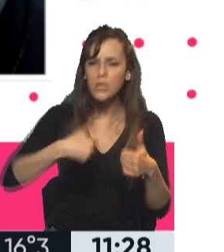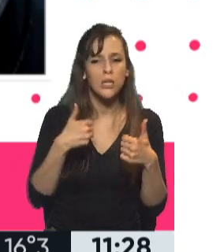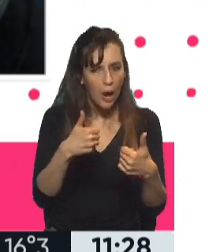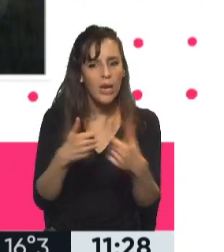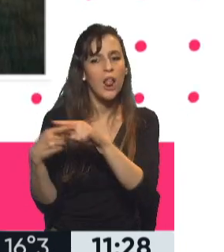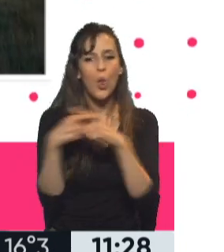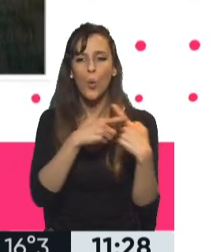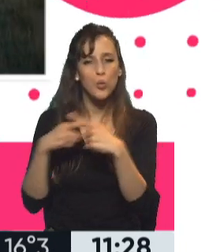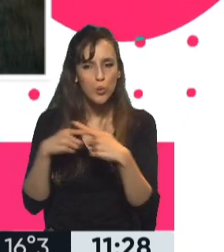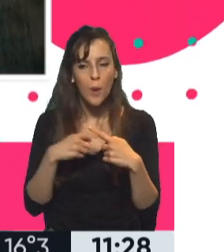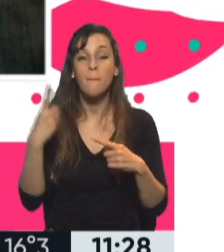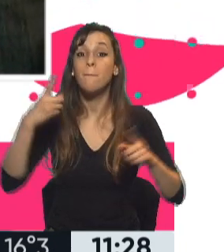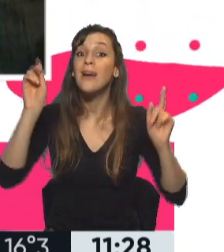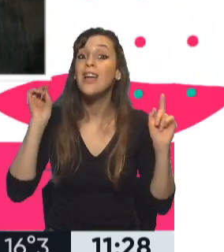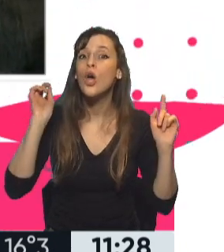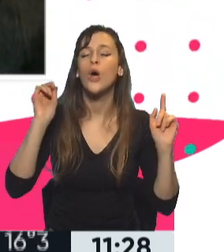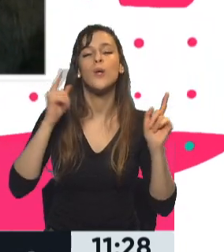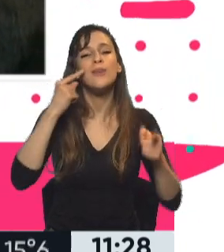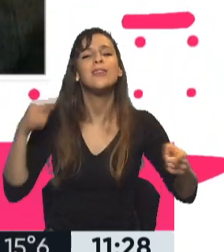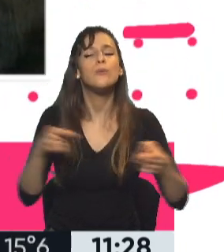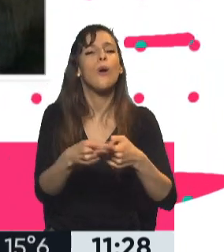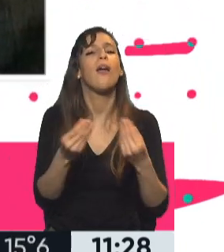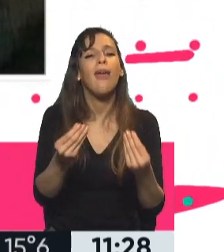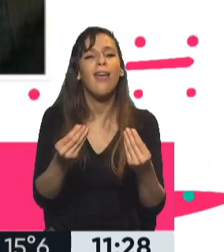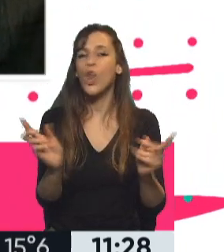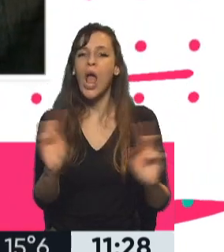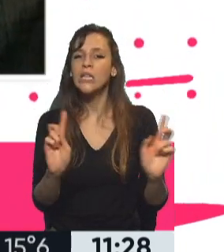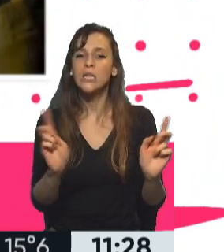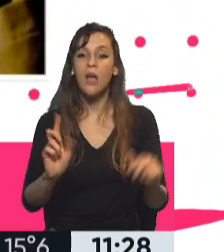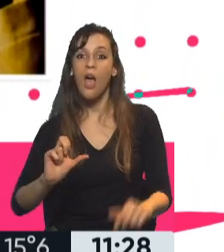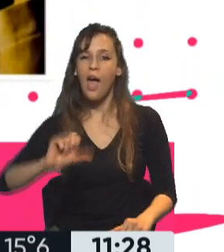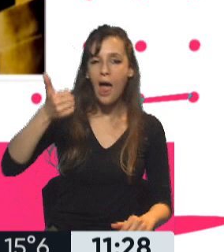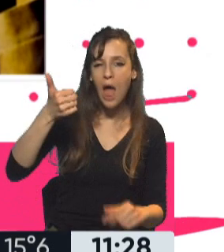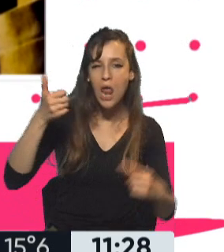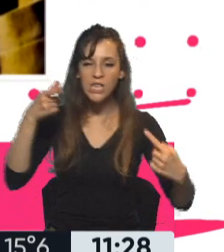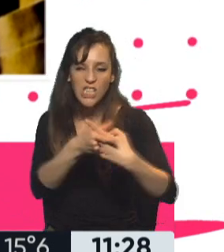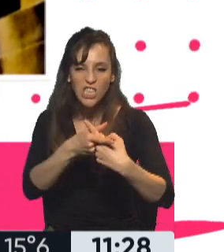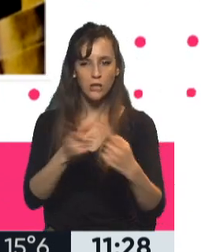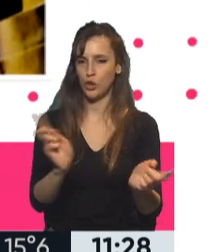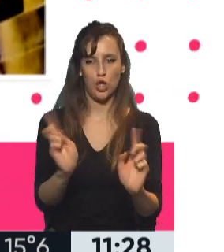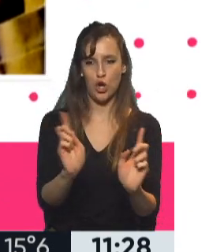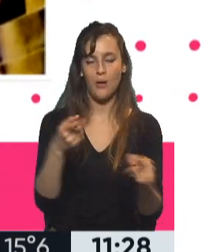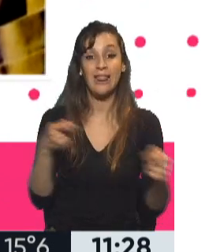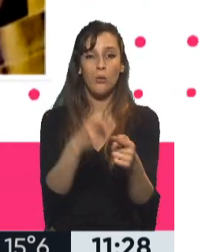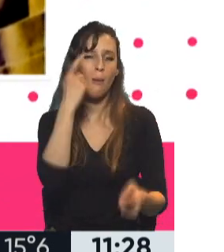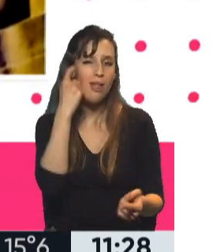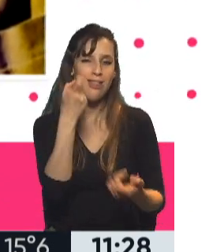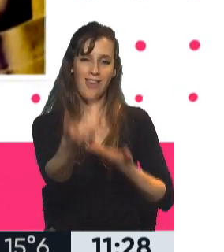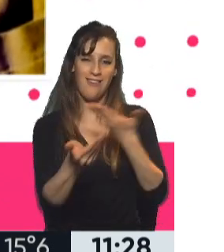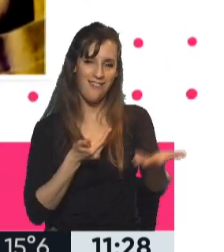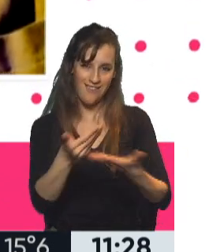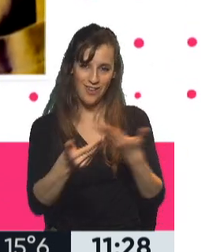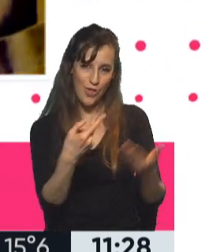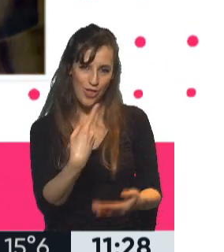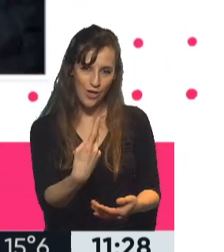sea algo que va un poco más allá de poder ganar una discusión. Qué lindo que decís, qué lindo. Me encanta,